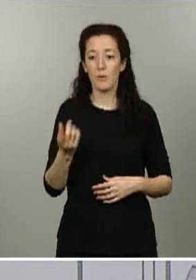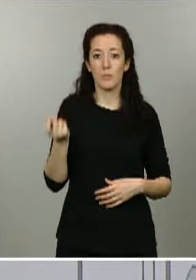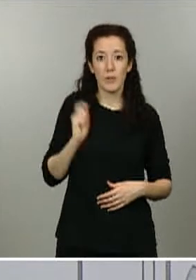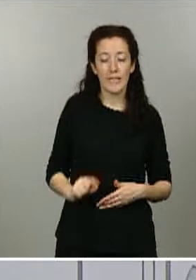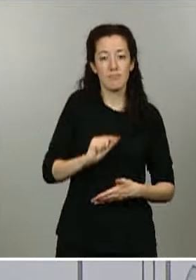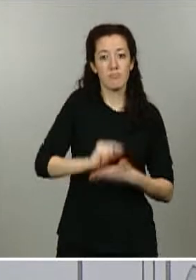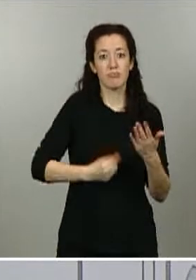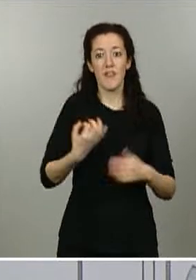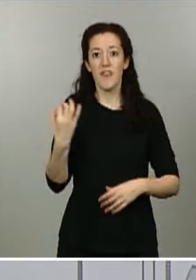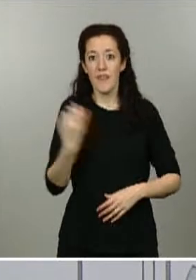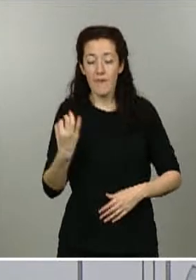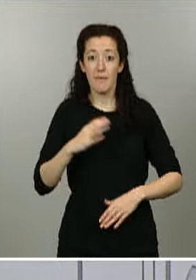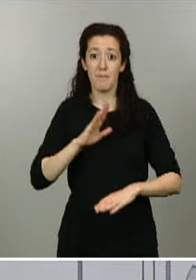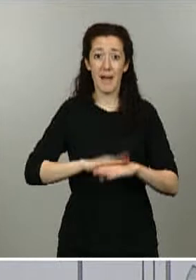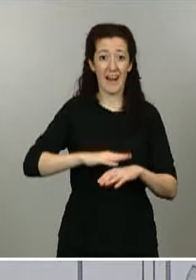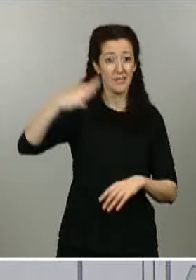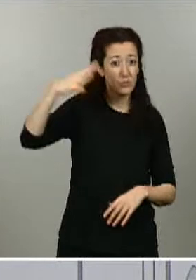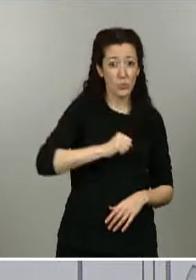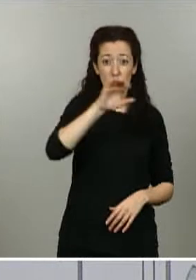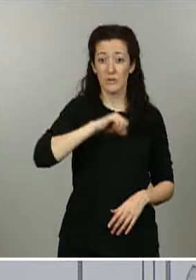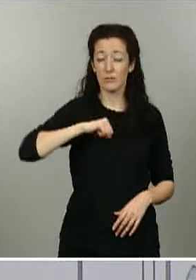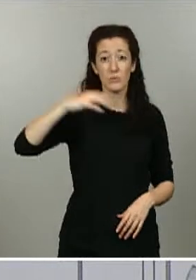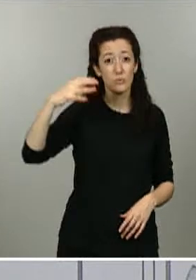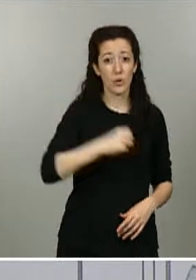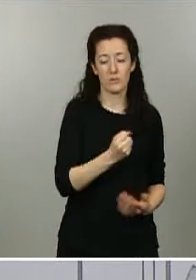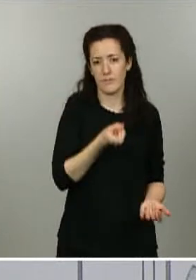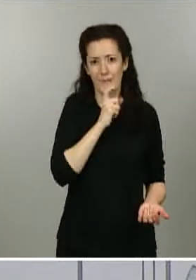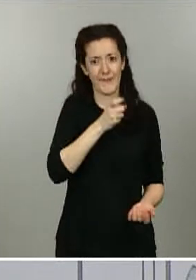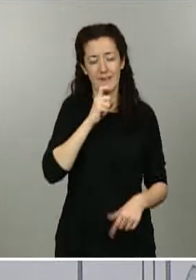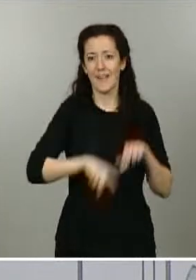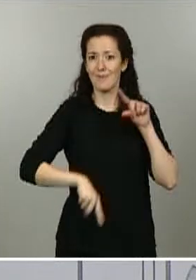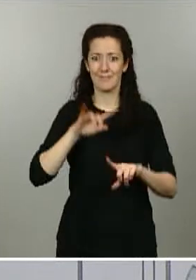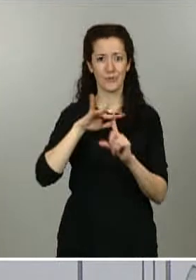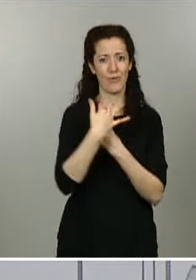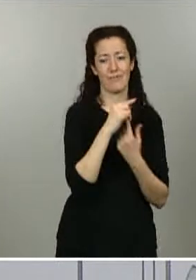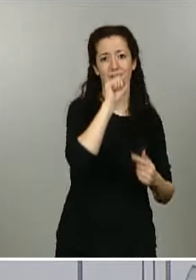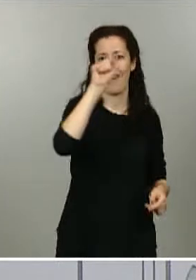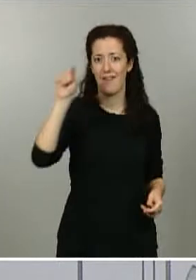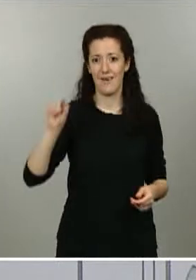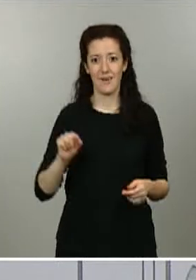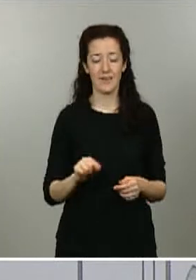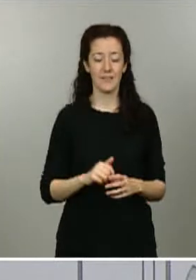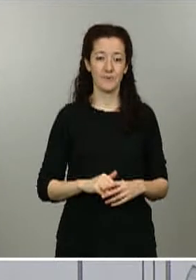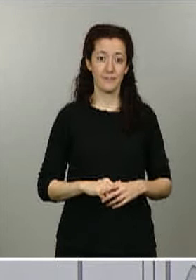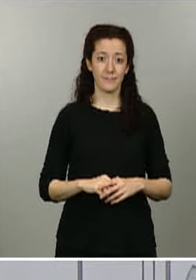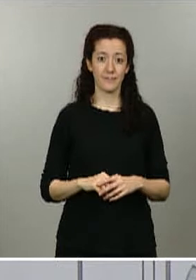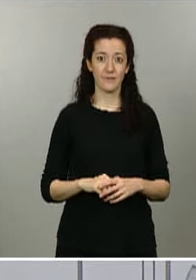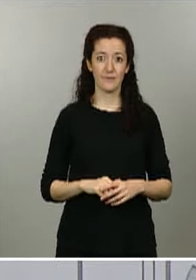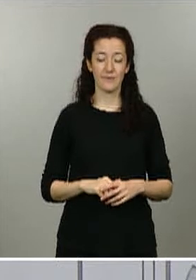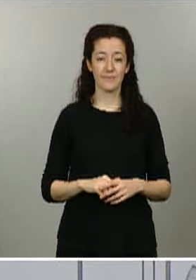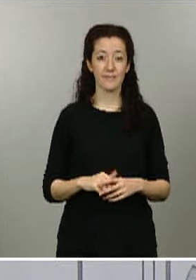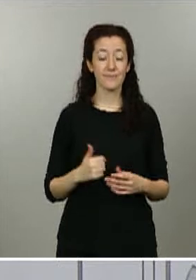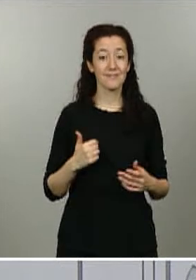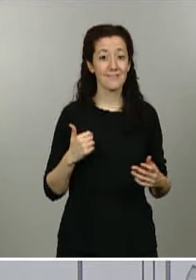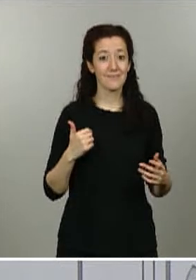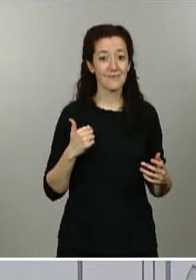comunidades autónomas sea muy complicado. En nuestro caso, estamos hablando siempre de la actividad que hay que desarrollar